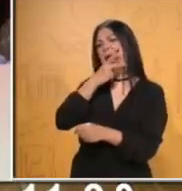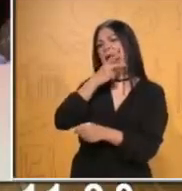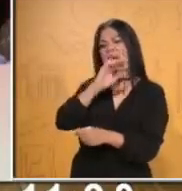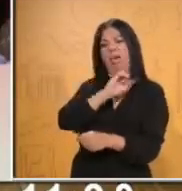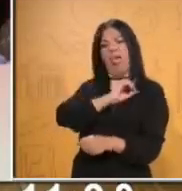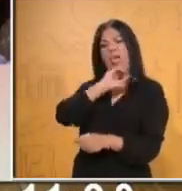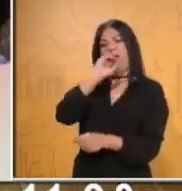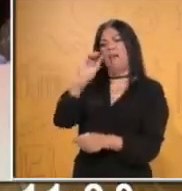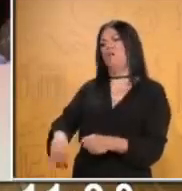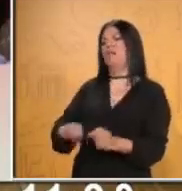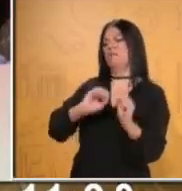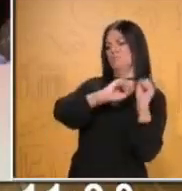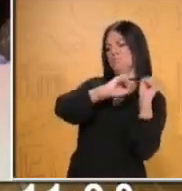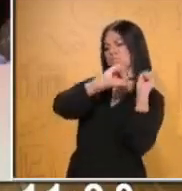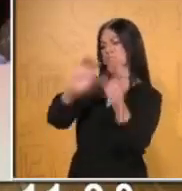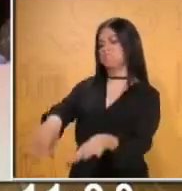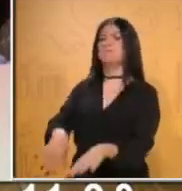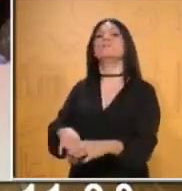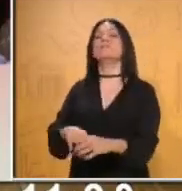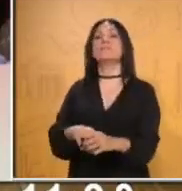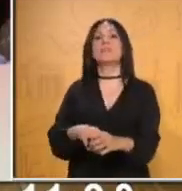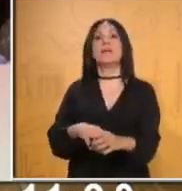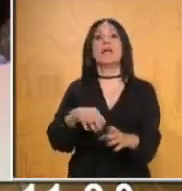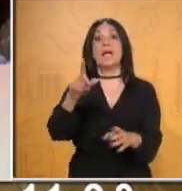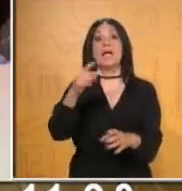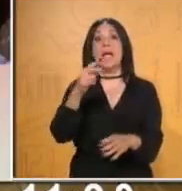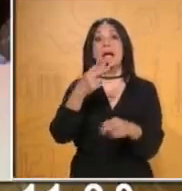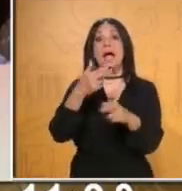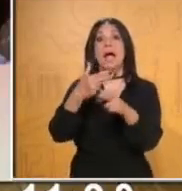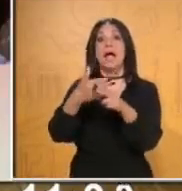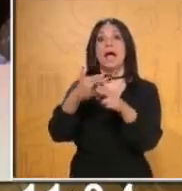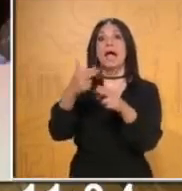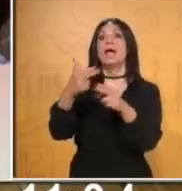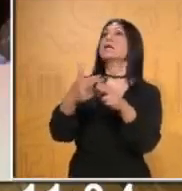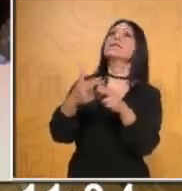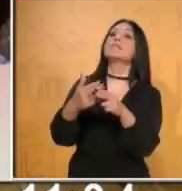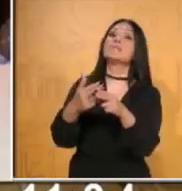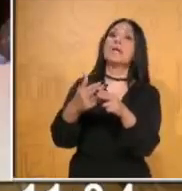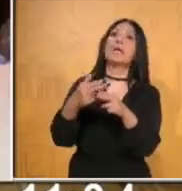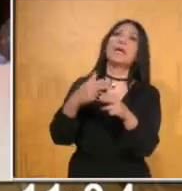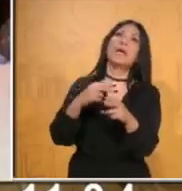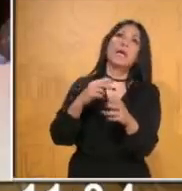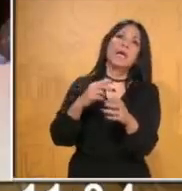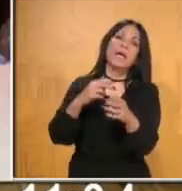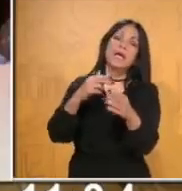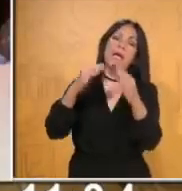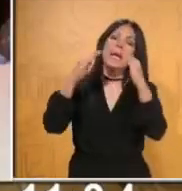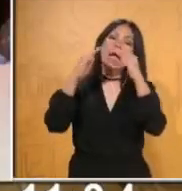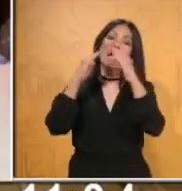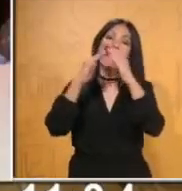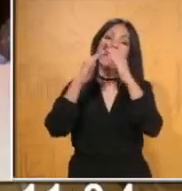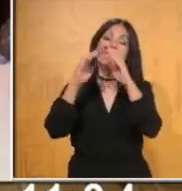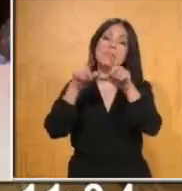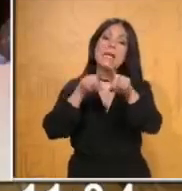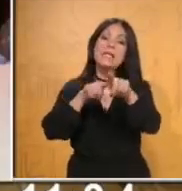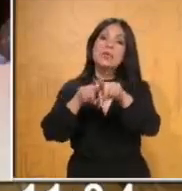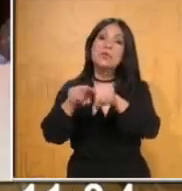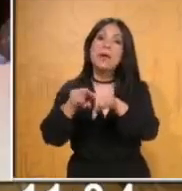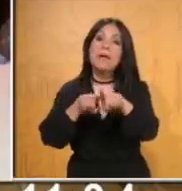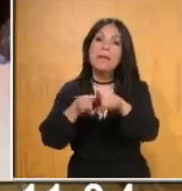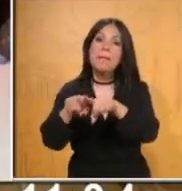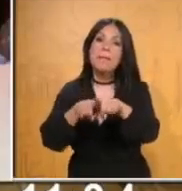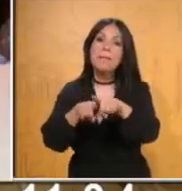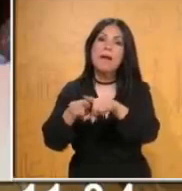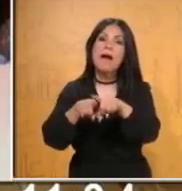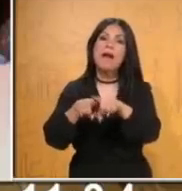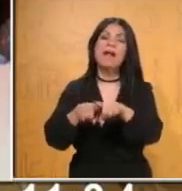ocupaba de él, hasta que finalmente fue llevado a casa de su hermana Fan, que murió en forma prematura